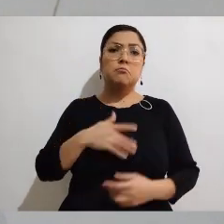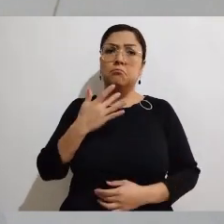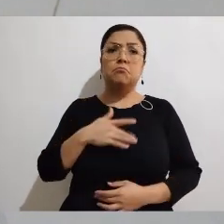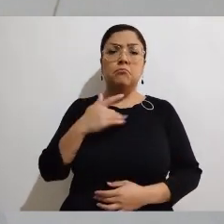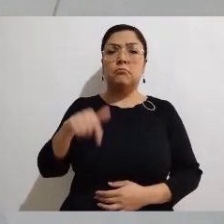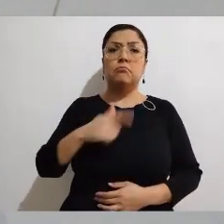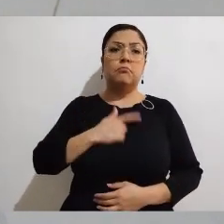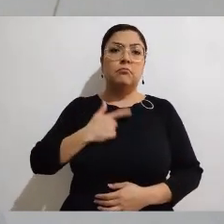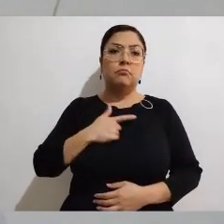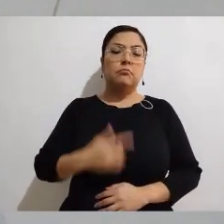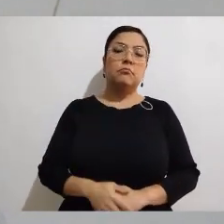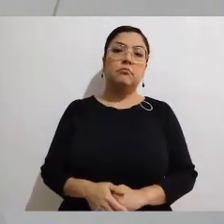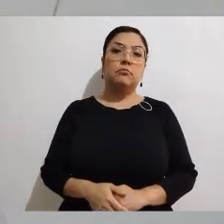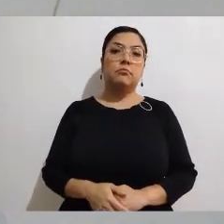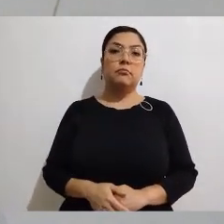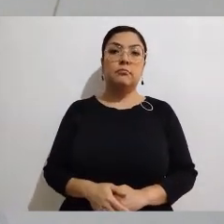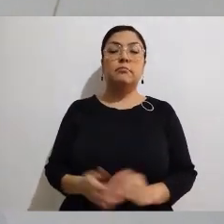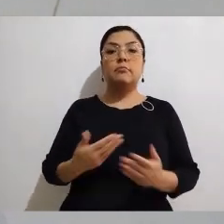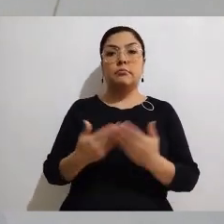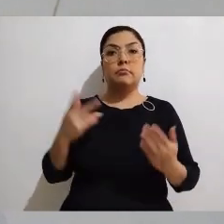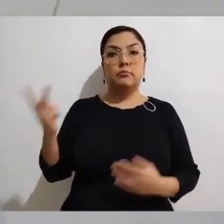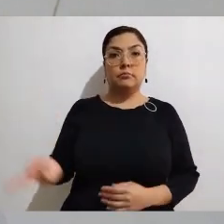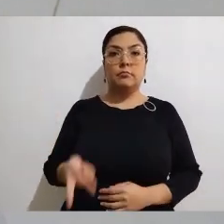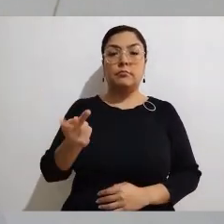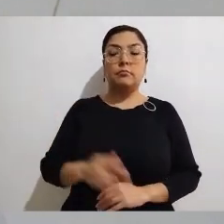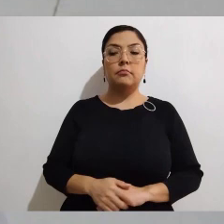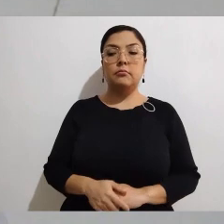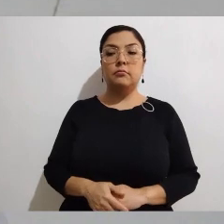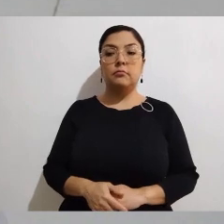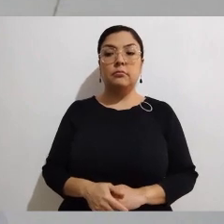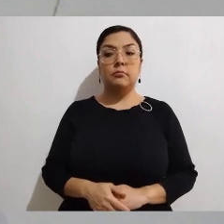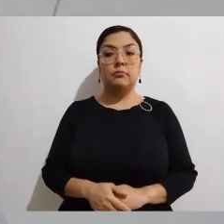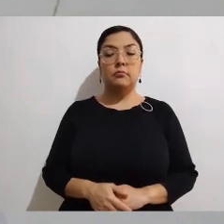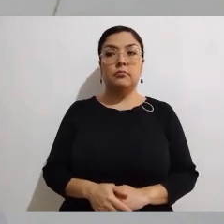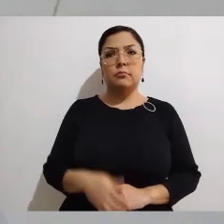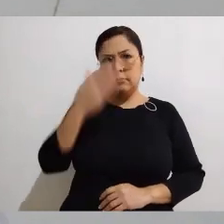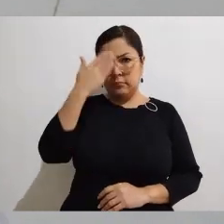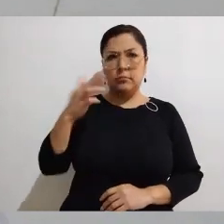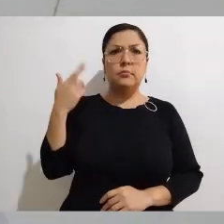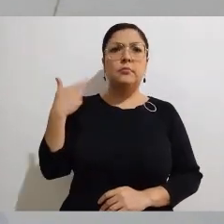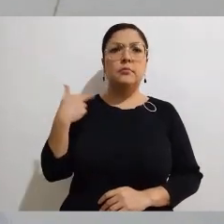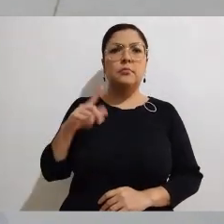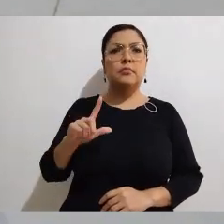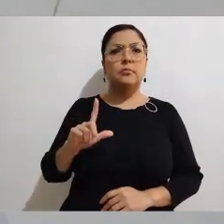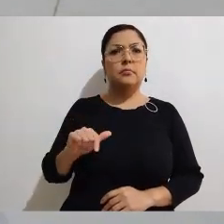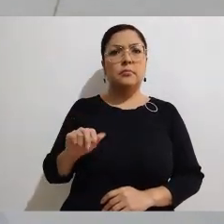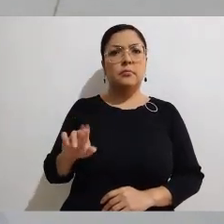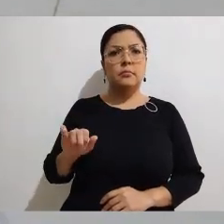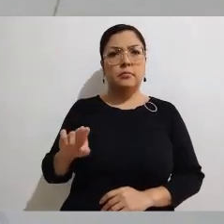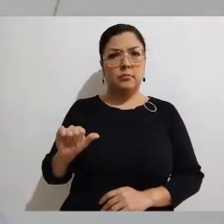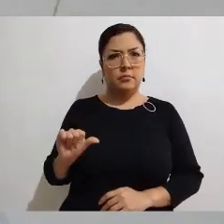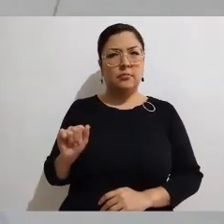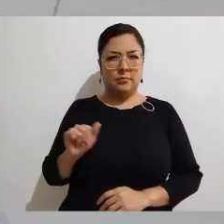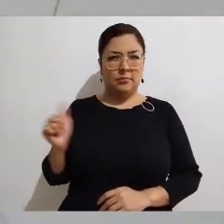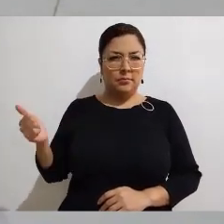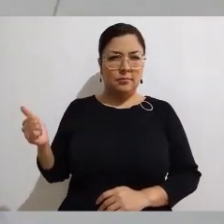profesionales. Ahora vamos a pasar a una pregunta. Miren, en algunos otros programas de La Urna hemos hecho secciones